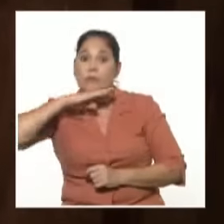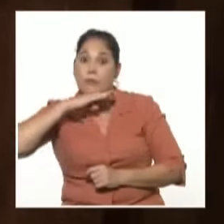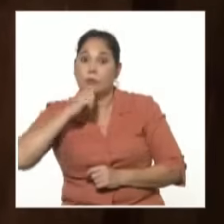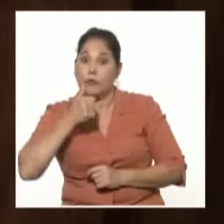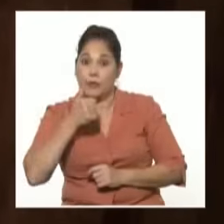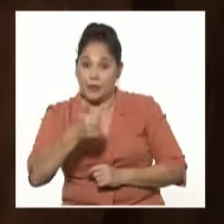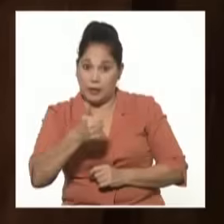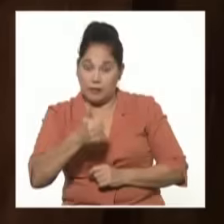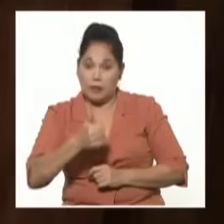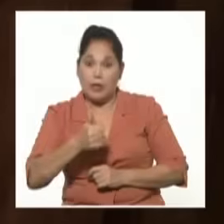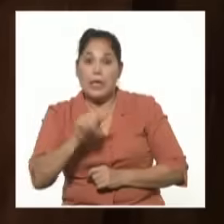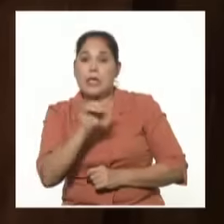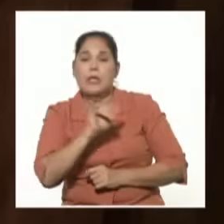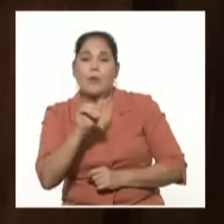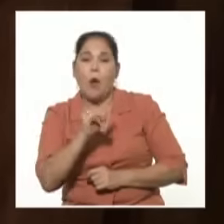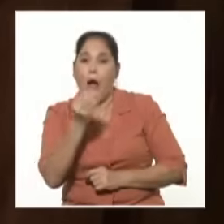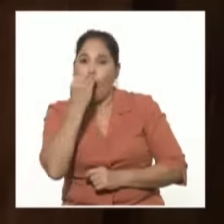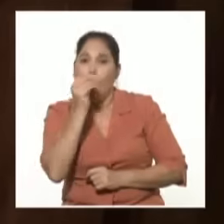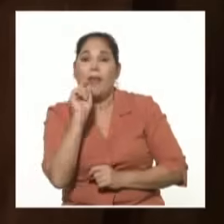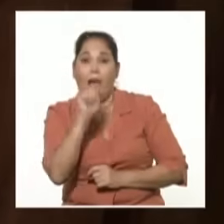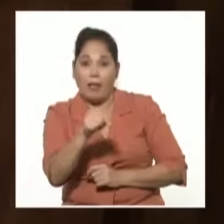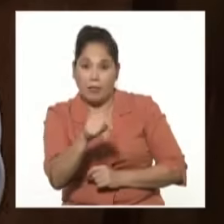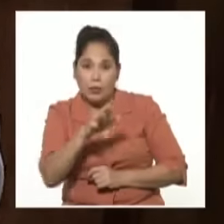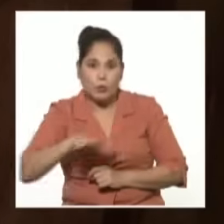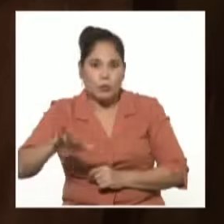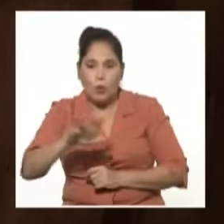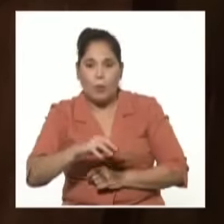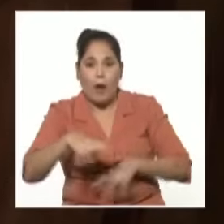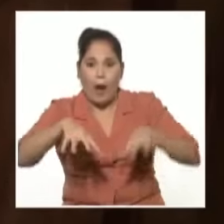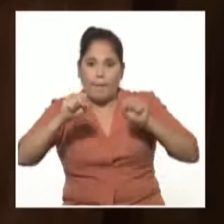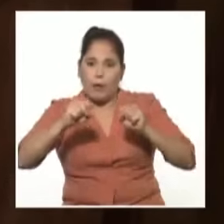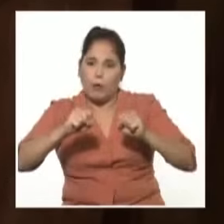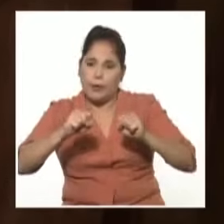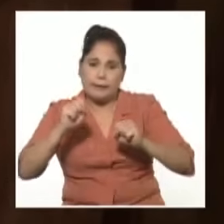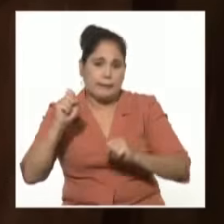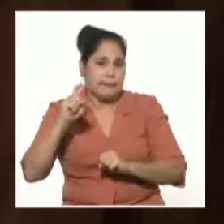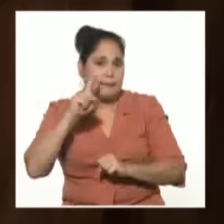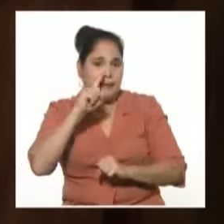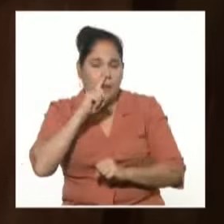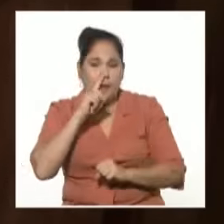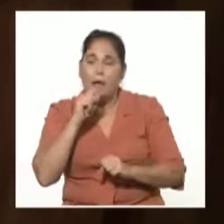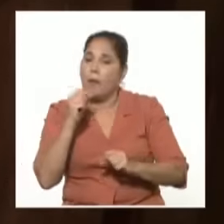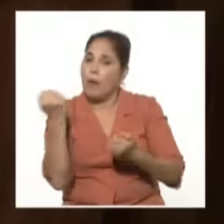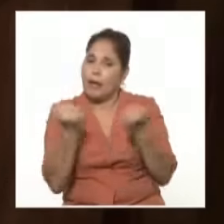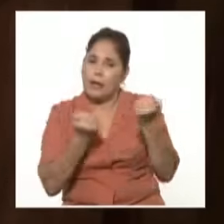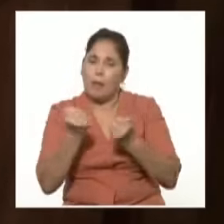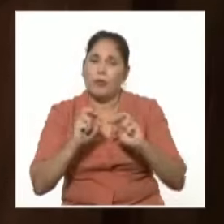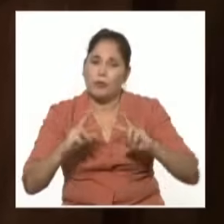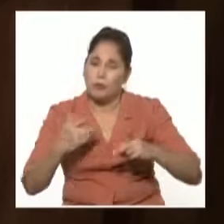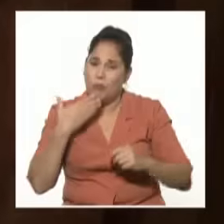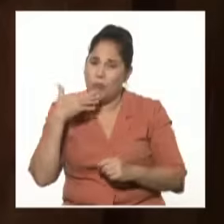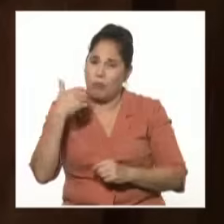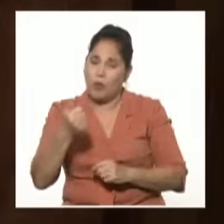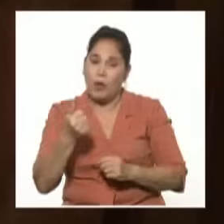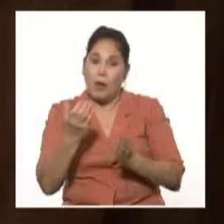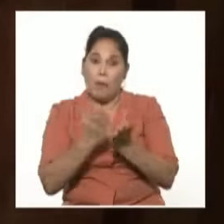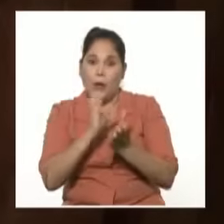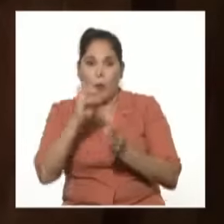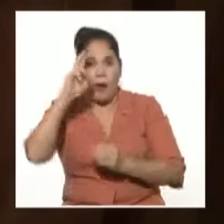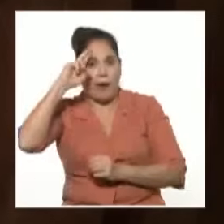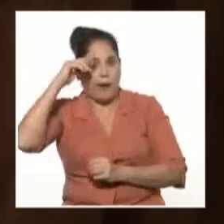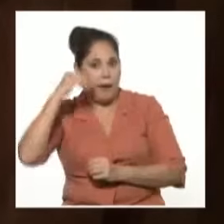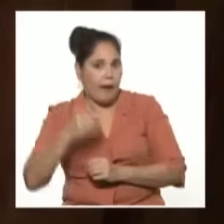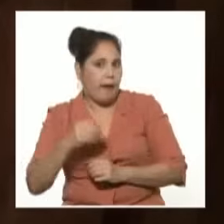porque no falte el alimento en la mesa, porque se acaben los apagones, porque se reanime el transporte, porque la escuela, el hospital y los